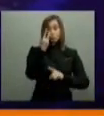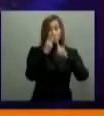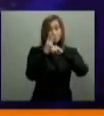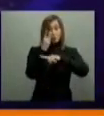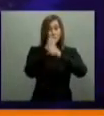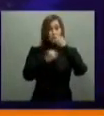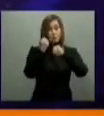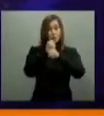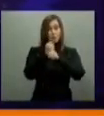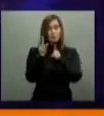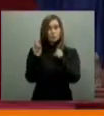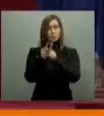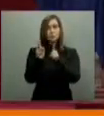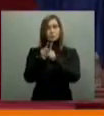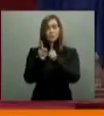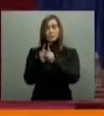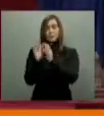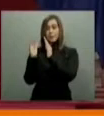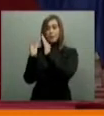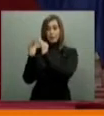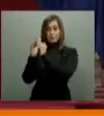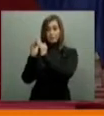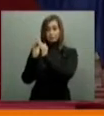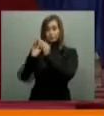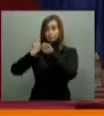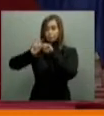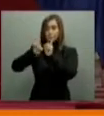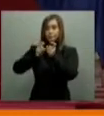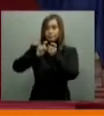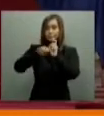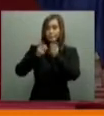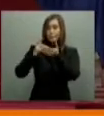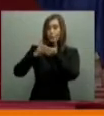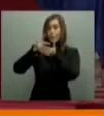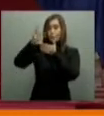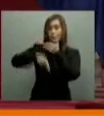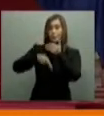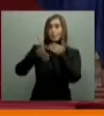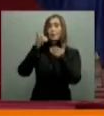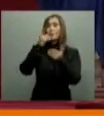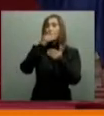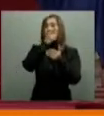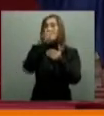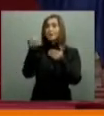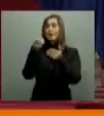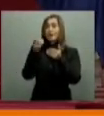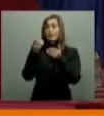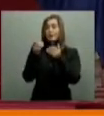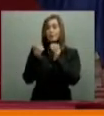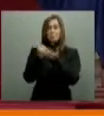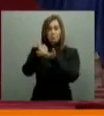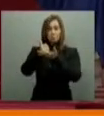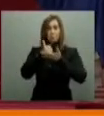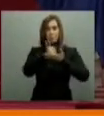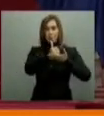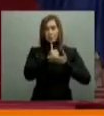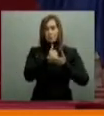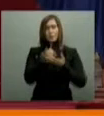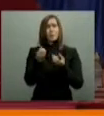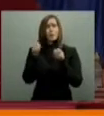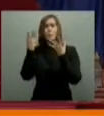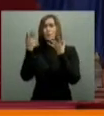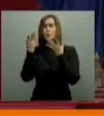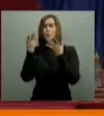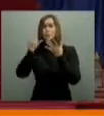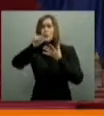que se están pagando deuda generada por gestiones pasadas dice que el 60 por ciento de la deuda asumida ha sido para pagar compromisos de otros